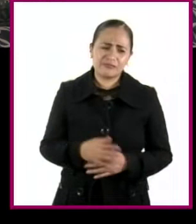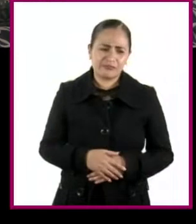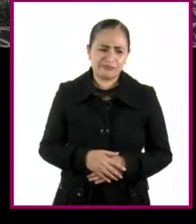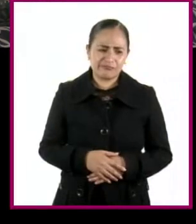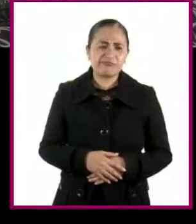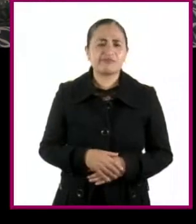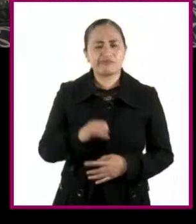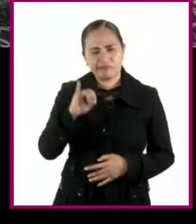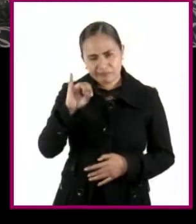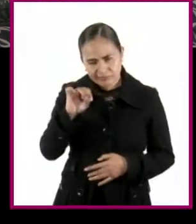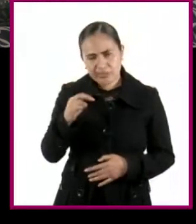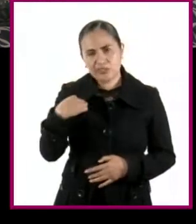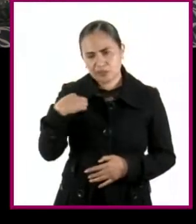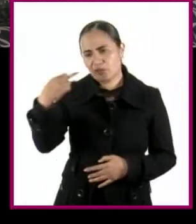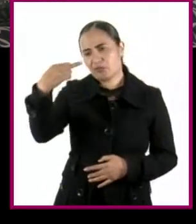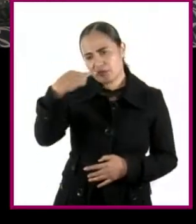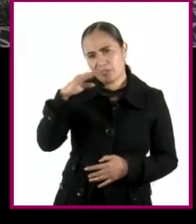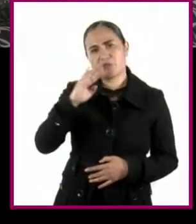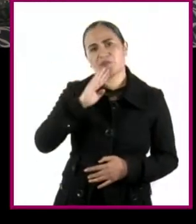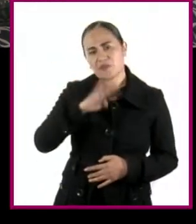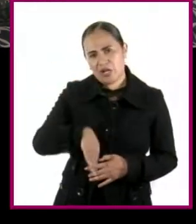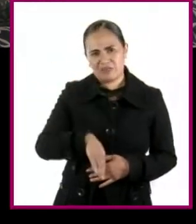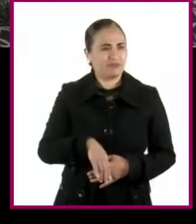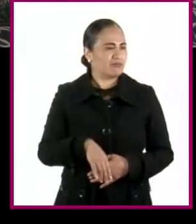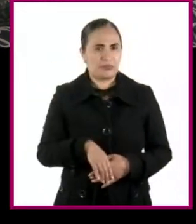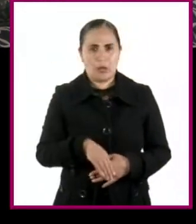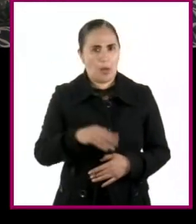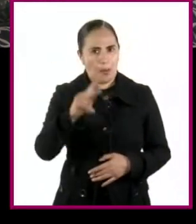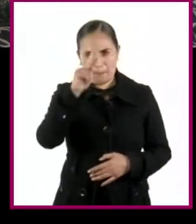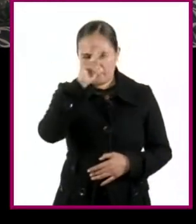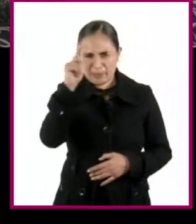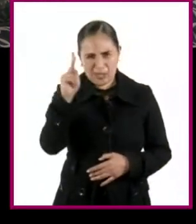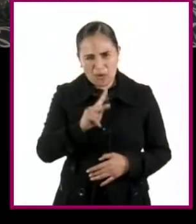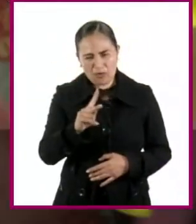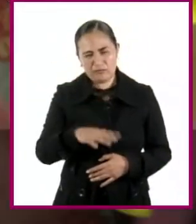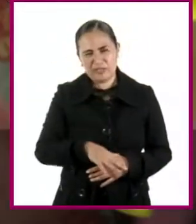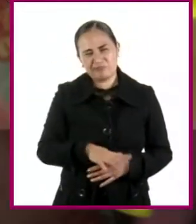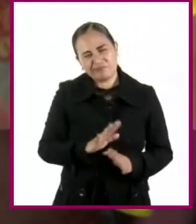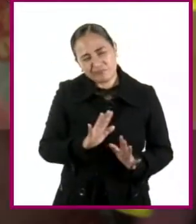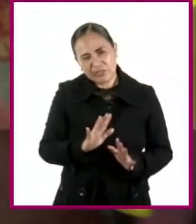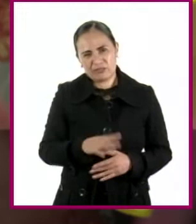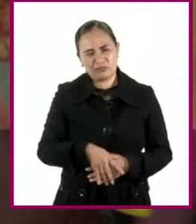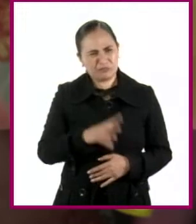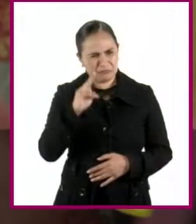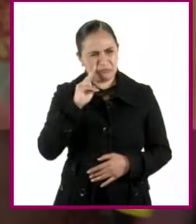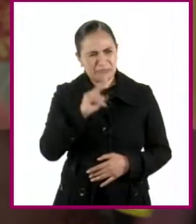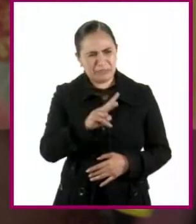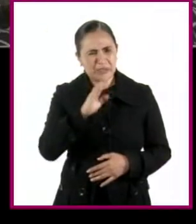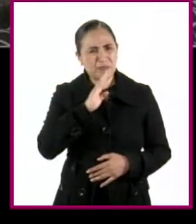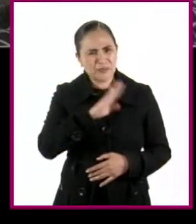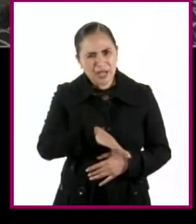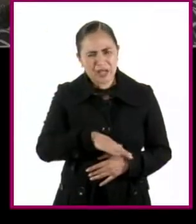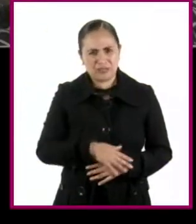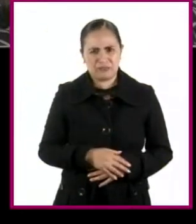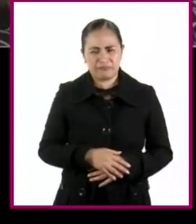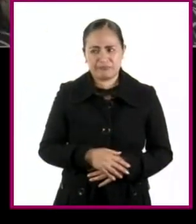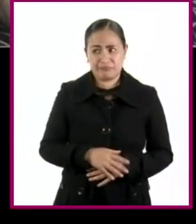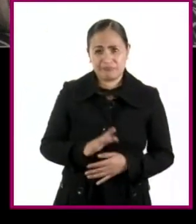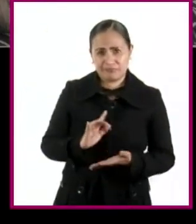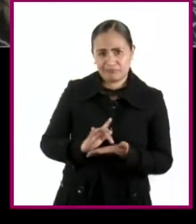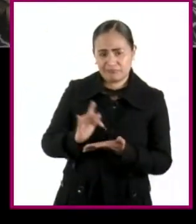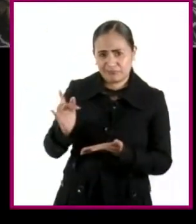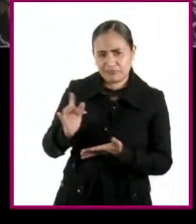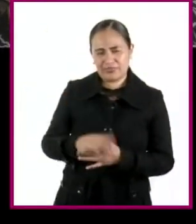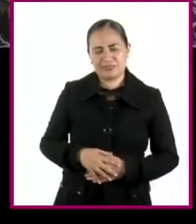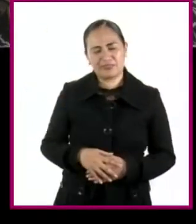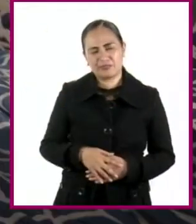Ya sé, un poco mal. No, yo diría terrible. Pero dejémoslo en un poco mal. No, hombre, gracias. Es